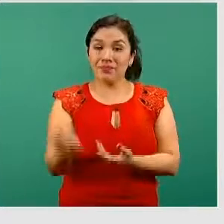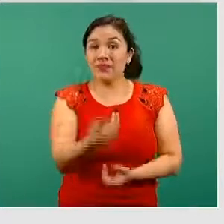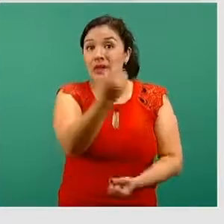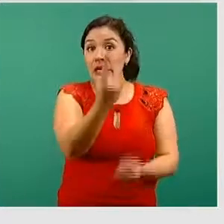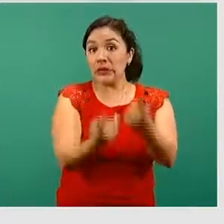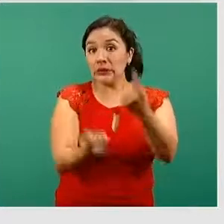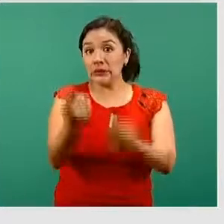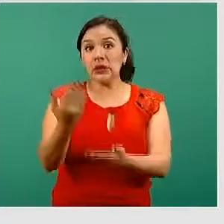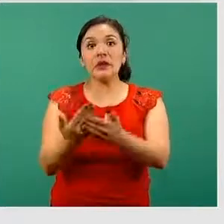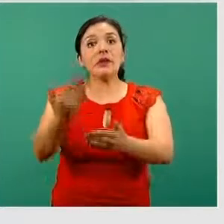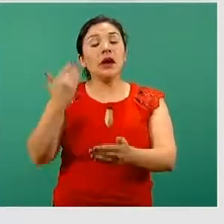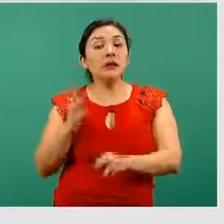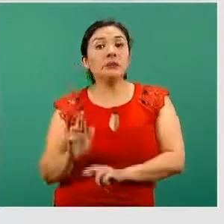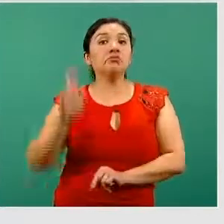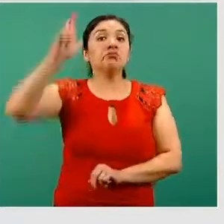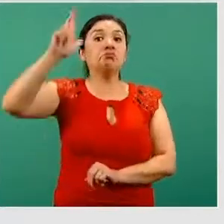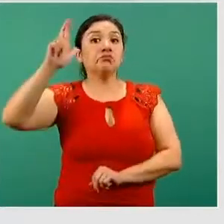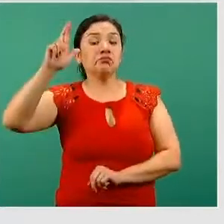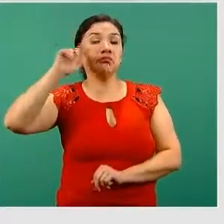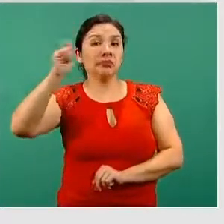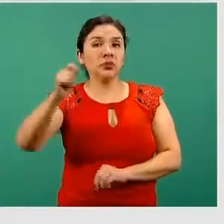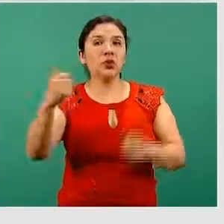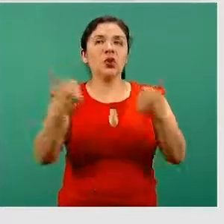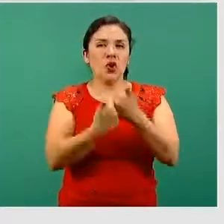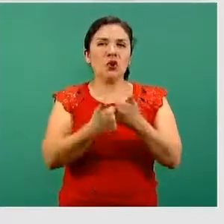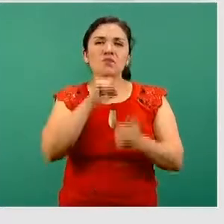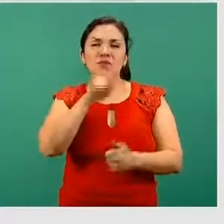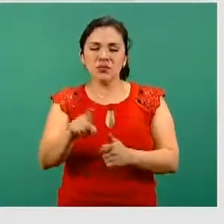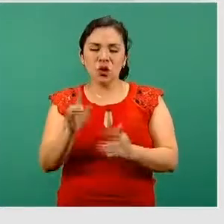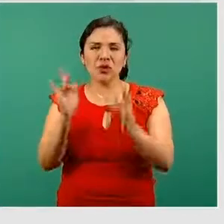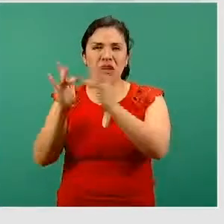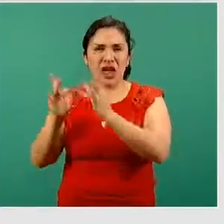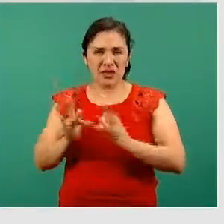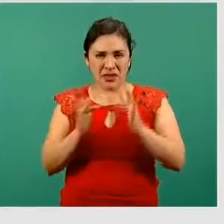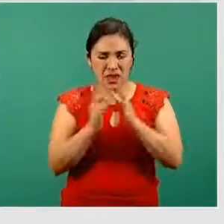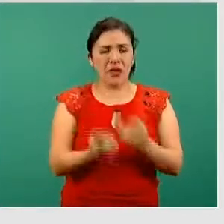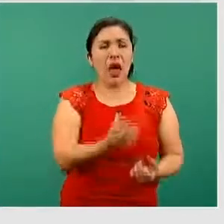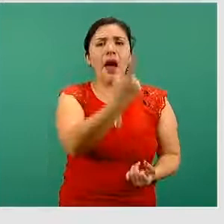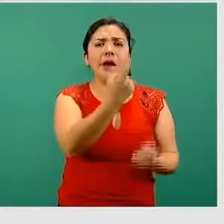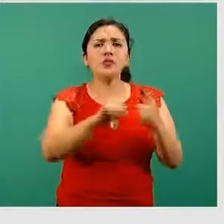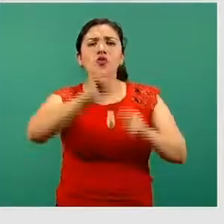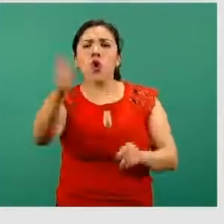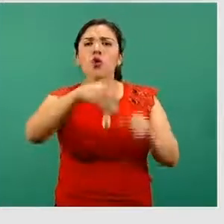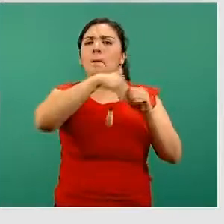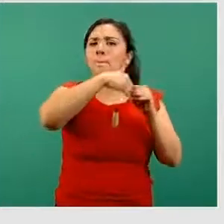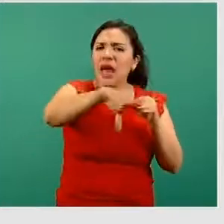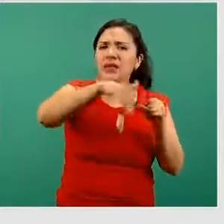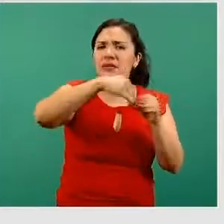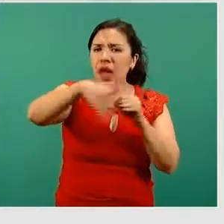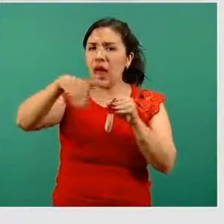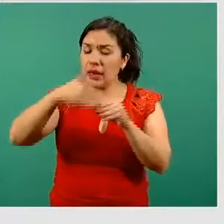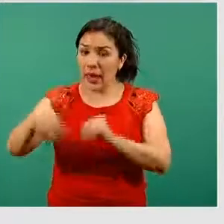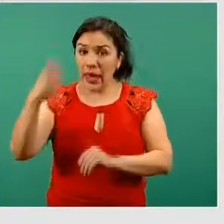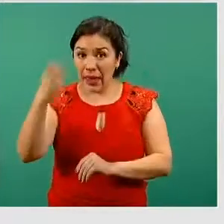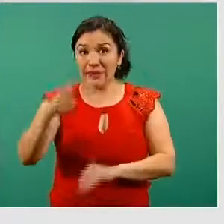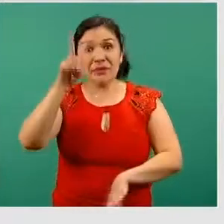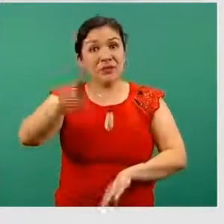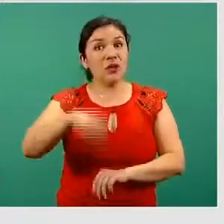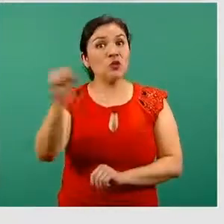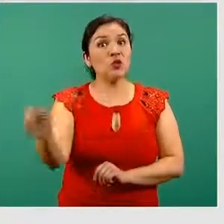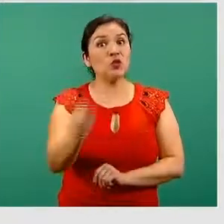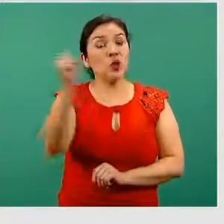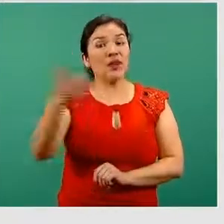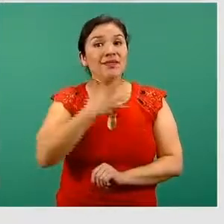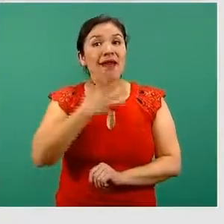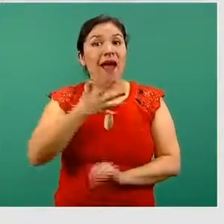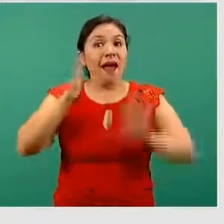inclusive levantaron la mano a través del chat, algunos otros mandaron mensaje. Esto es muy afortunado tener este